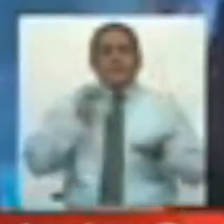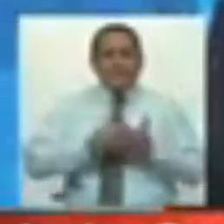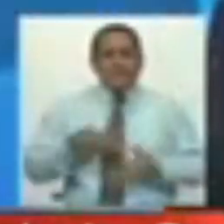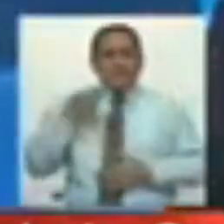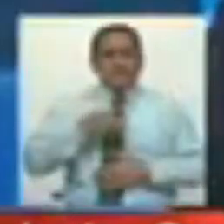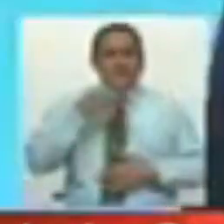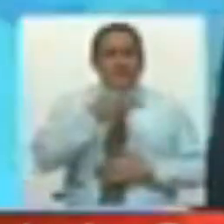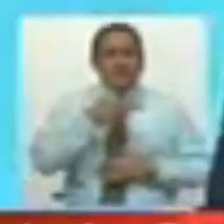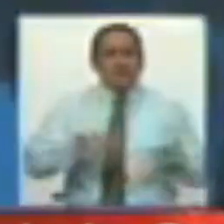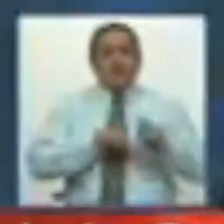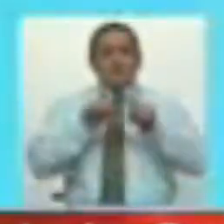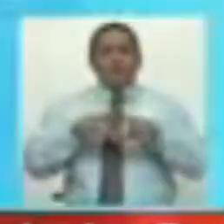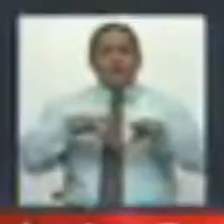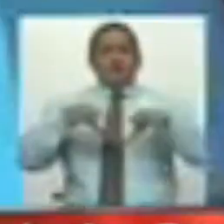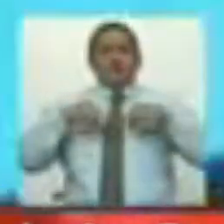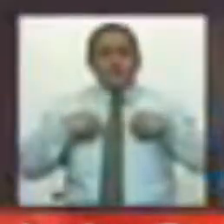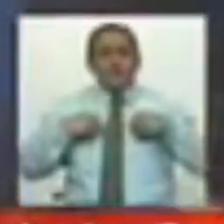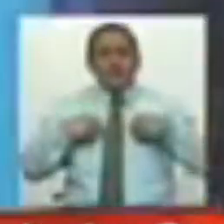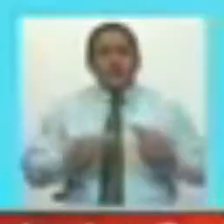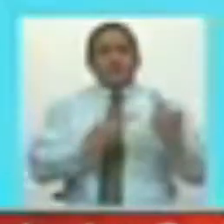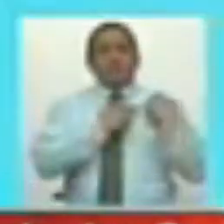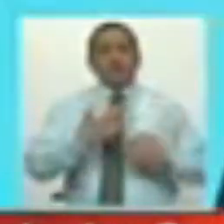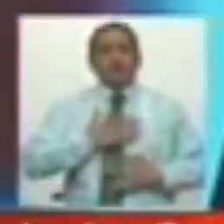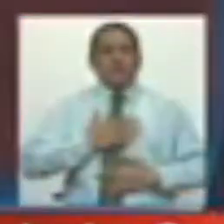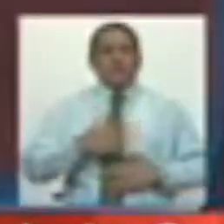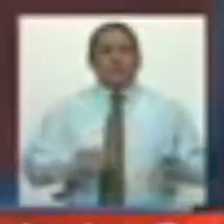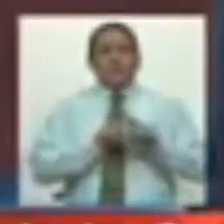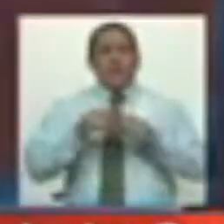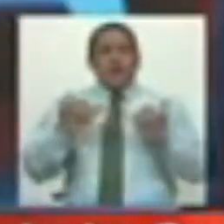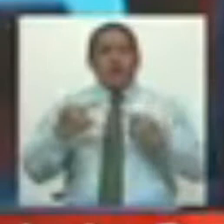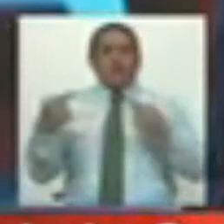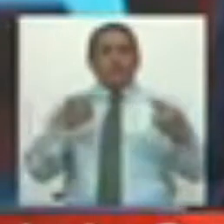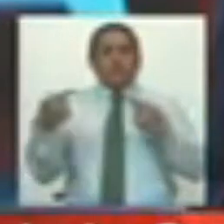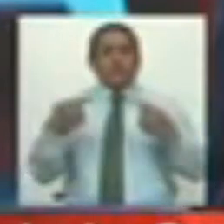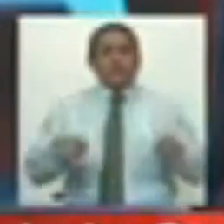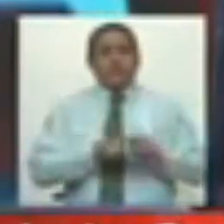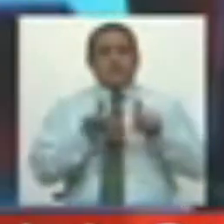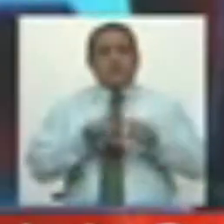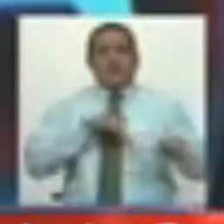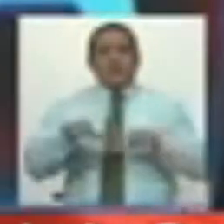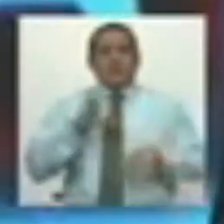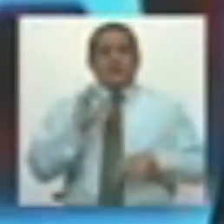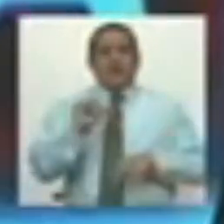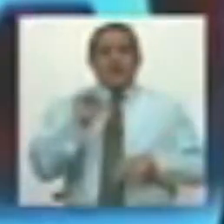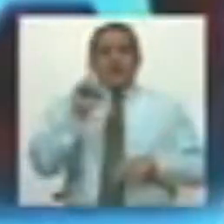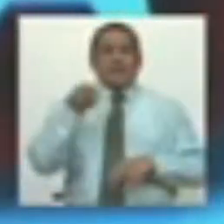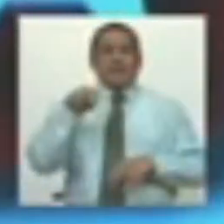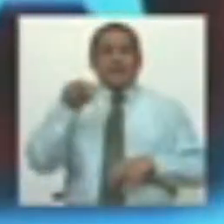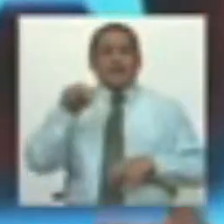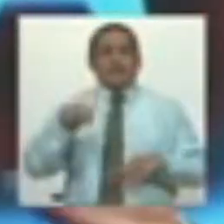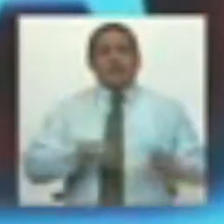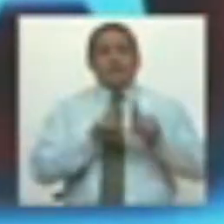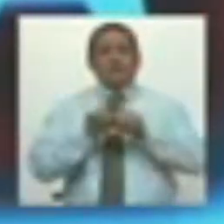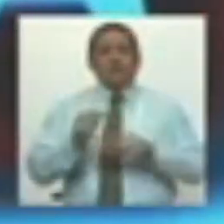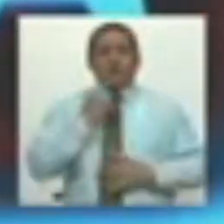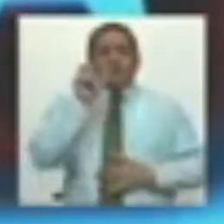puedo adjudicarme también la paternidad de los mismos ahora discutidos va a tener que hacerle un adn porque ahora